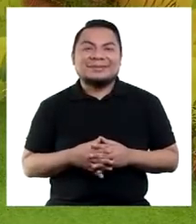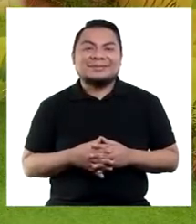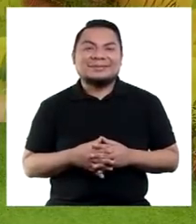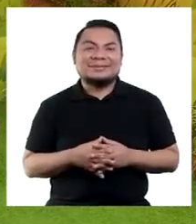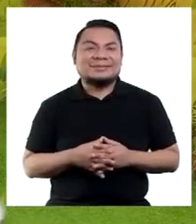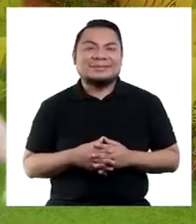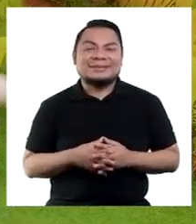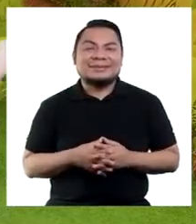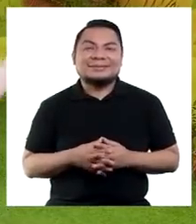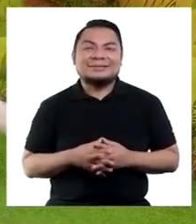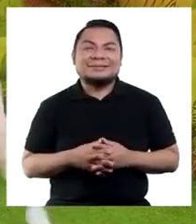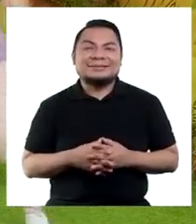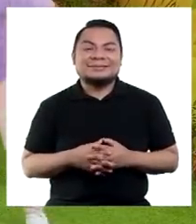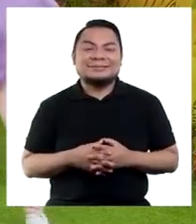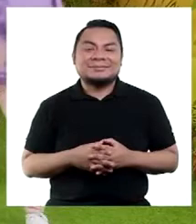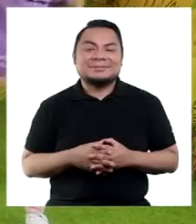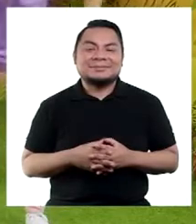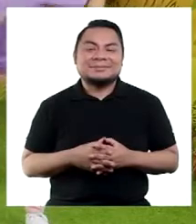2